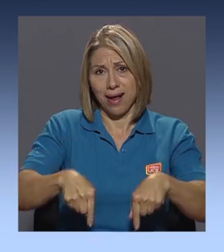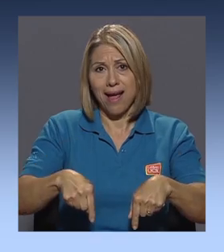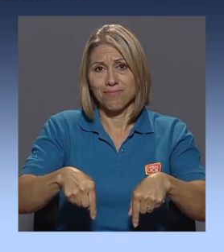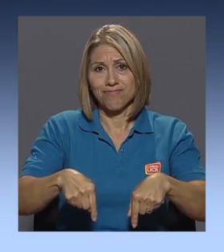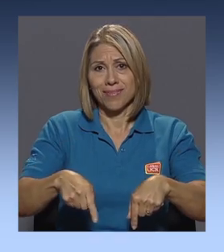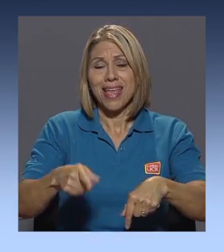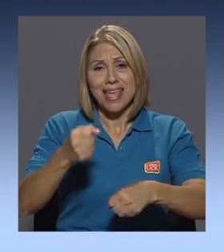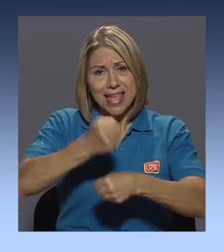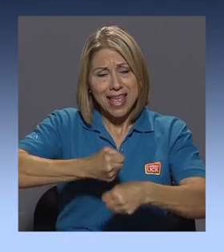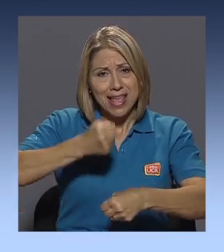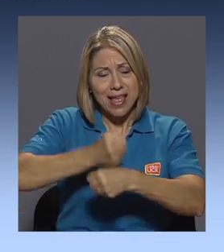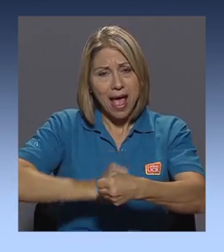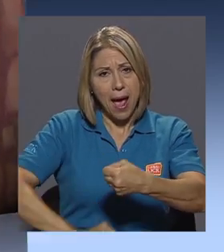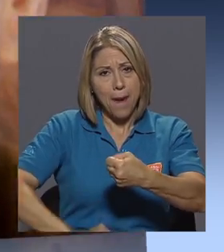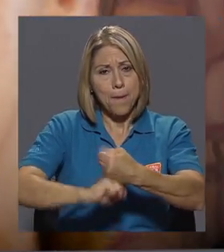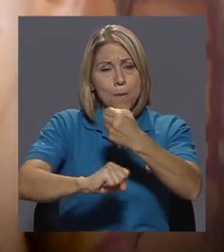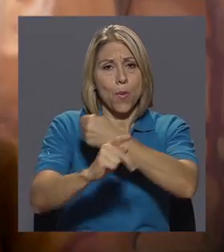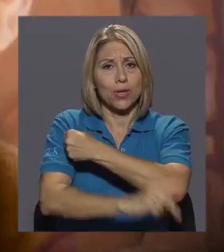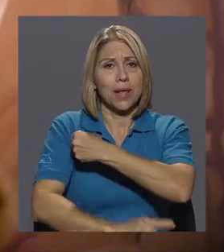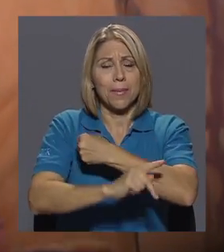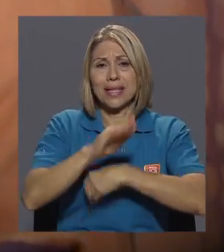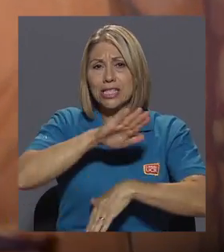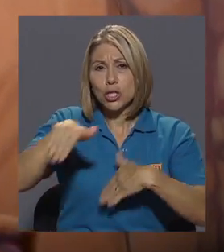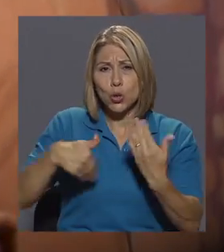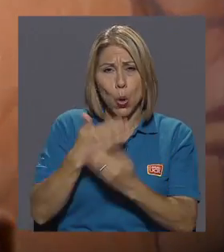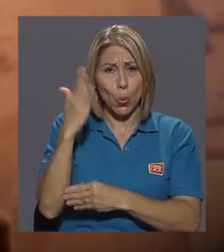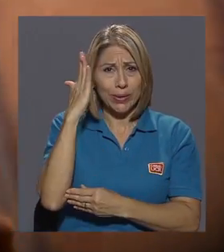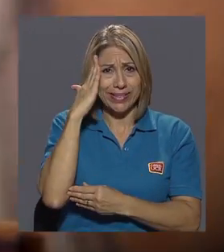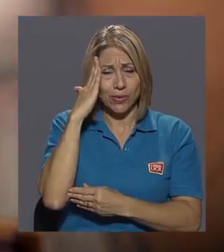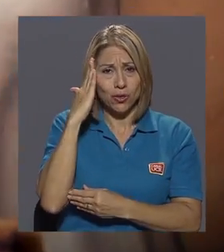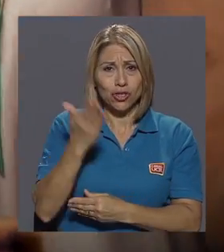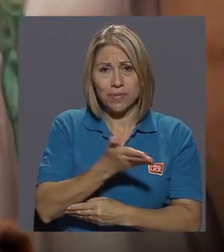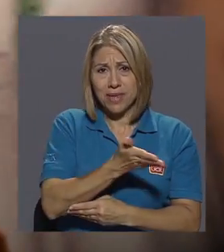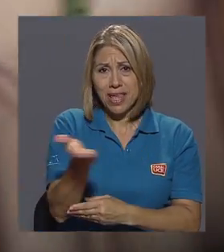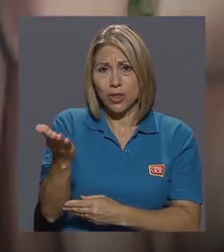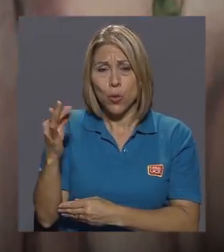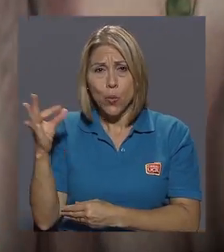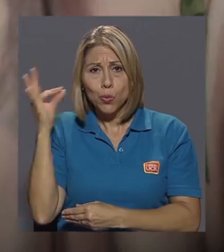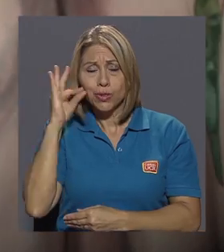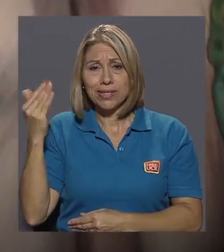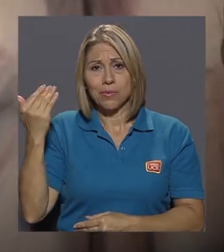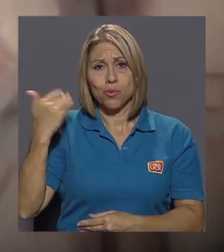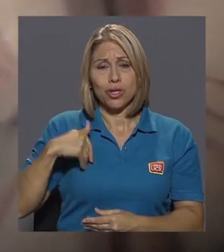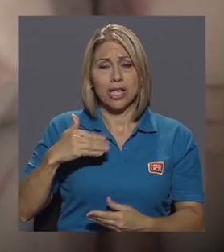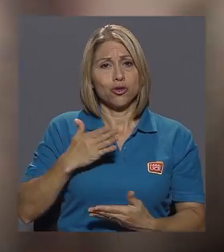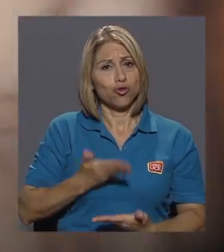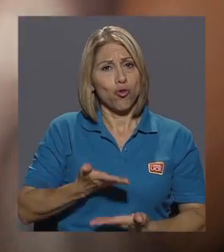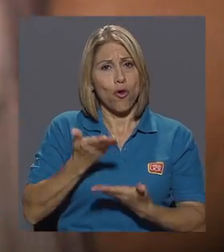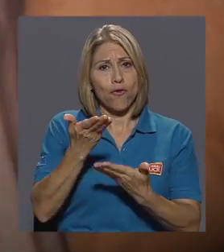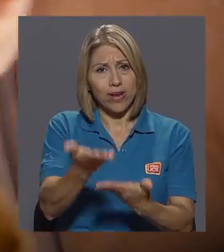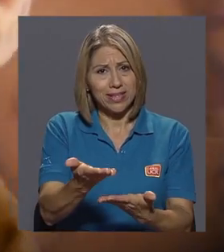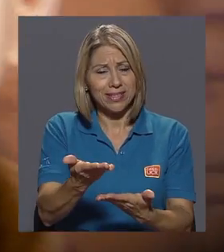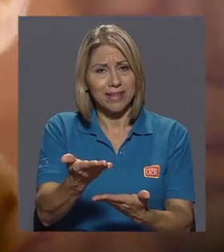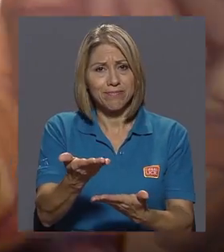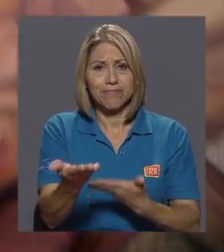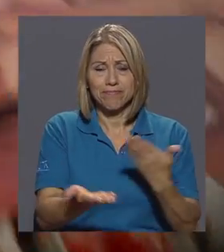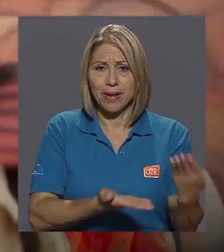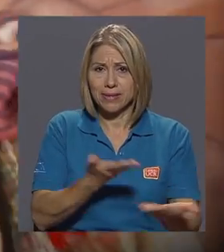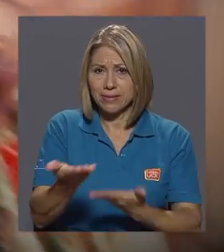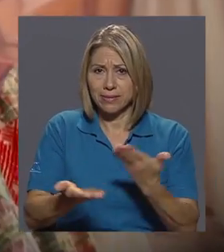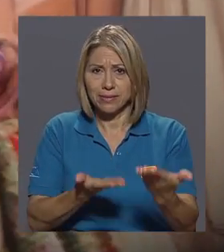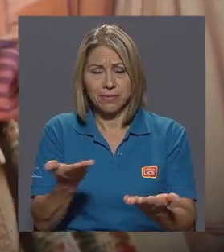le aporta al país todo ese conocimiento que las muchachas y los muchachos ofrecen para